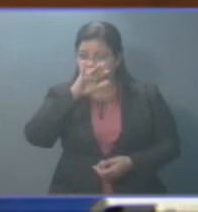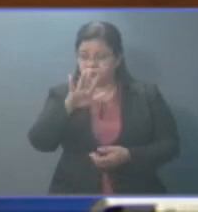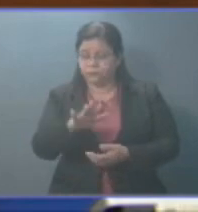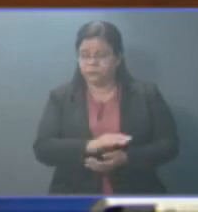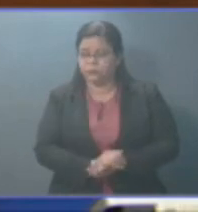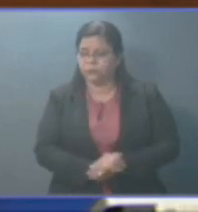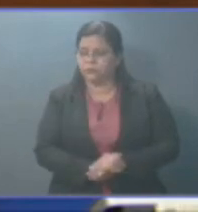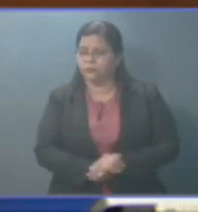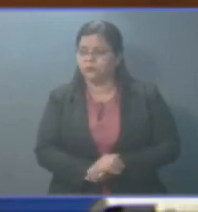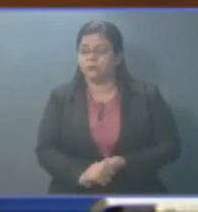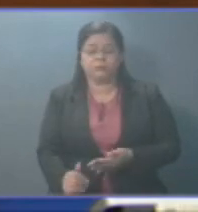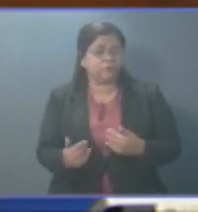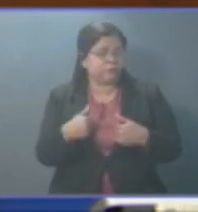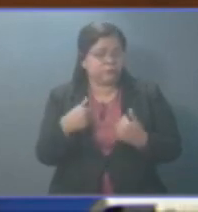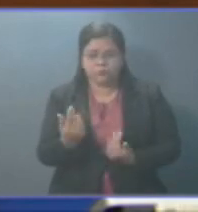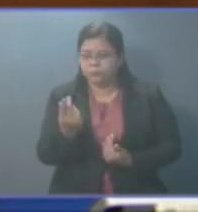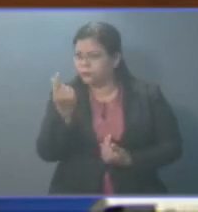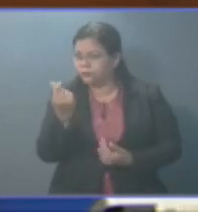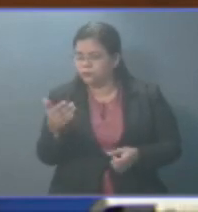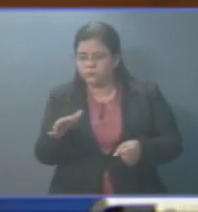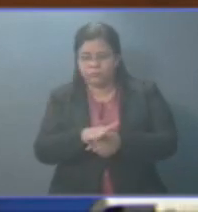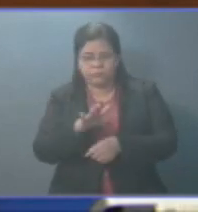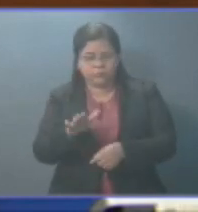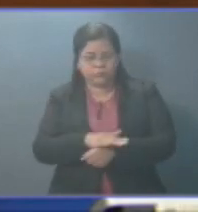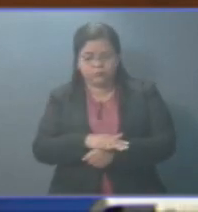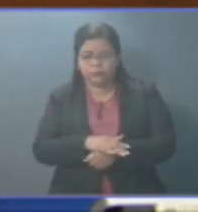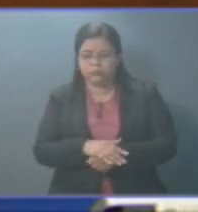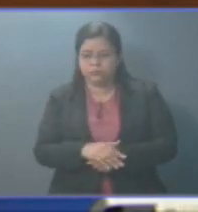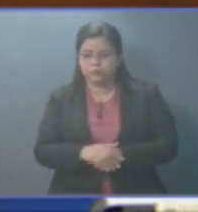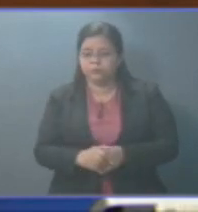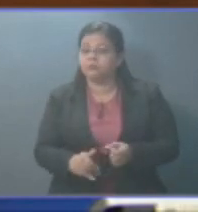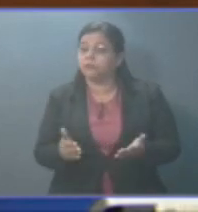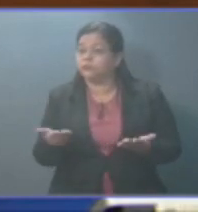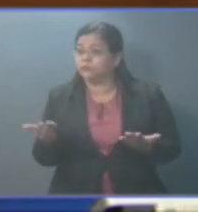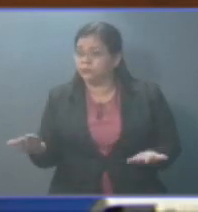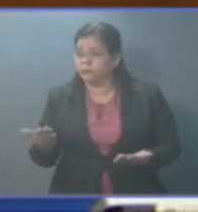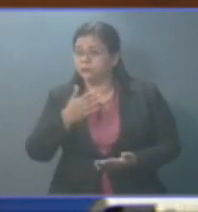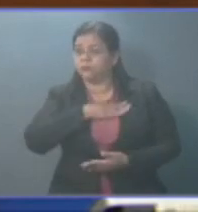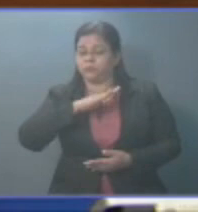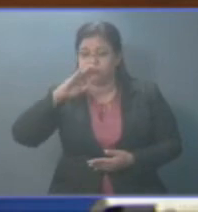no tiene recursos para poder cumplir